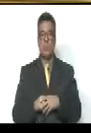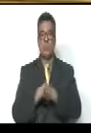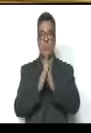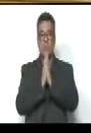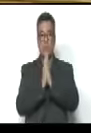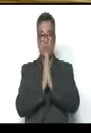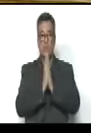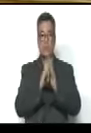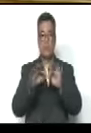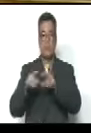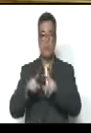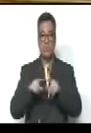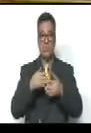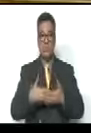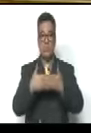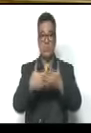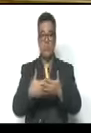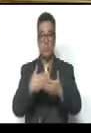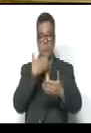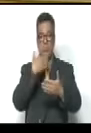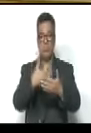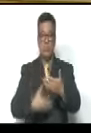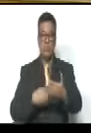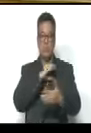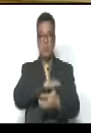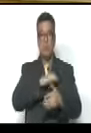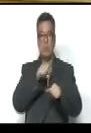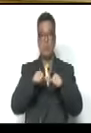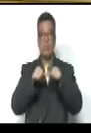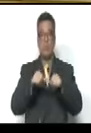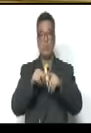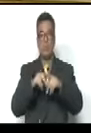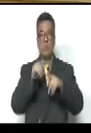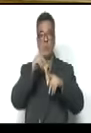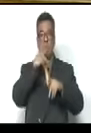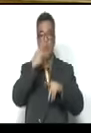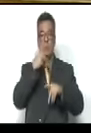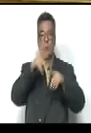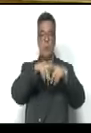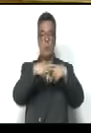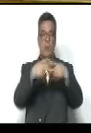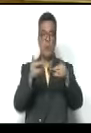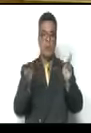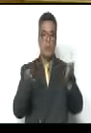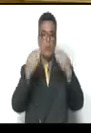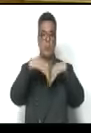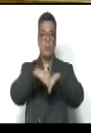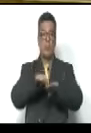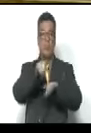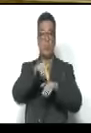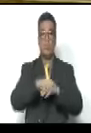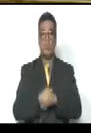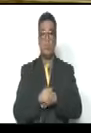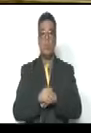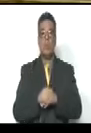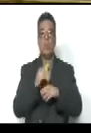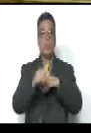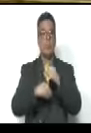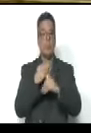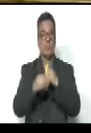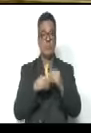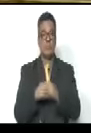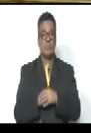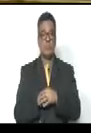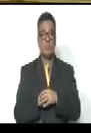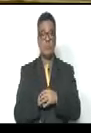favor, secretaria, sírvese de remitir los informes a la Comisión Permanente de Política Exterior, Soberanía e Integración a los fines de que